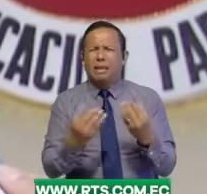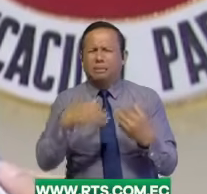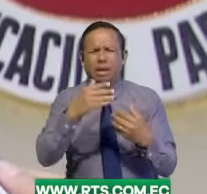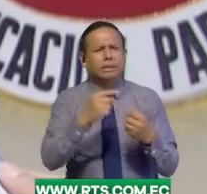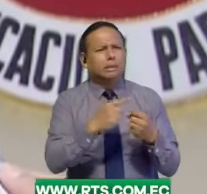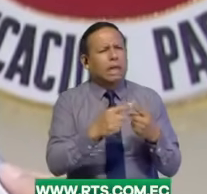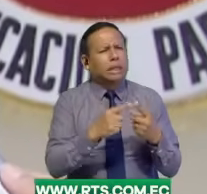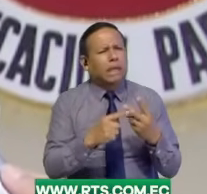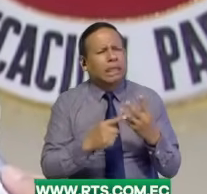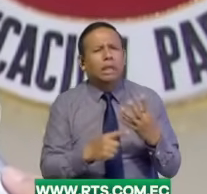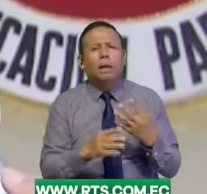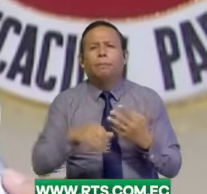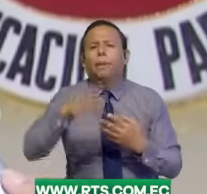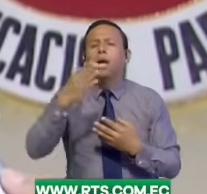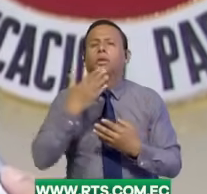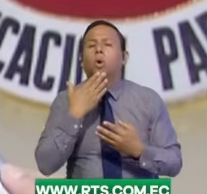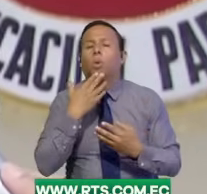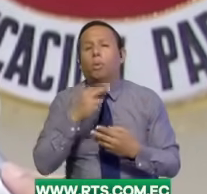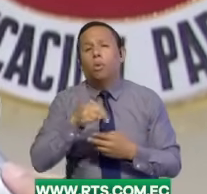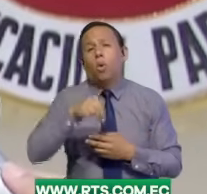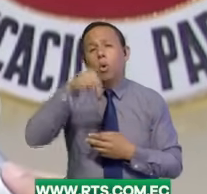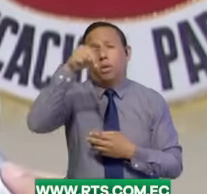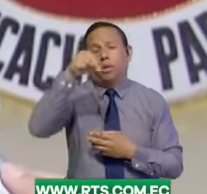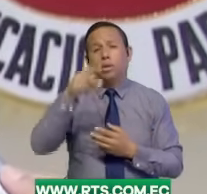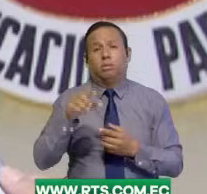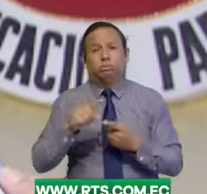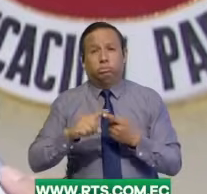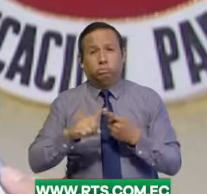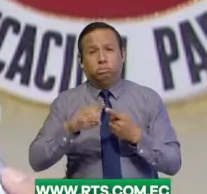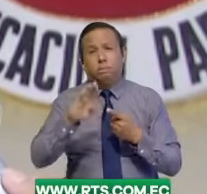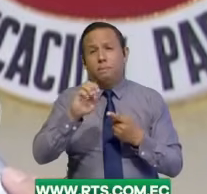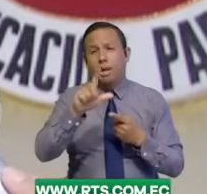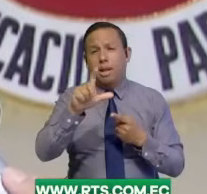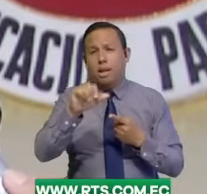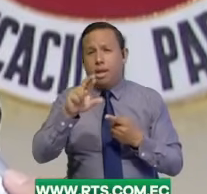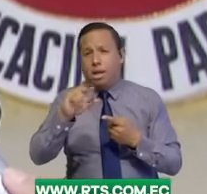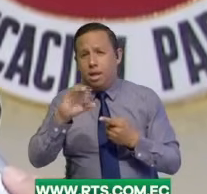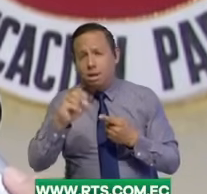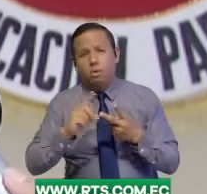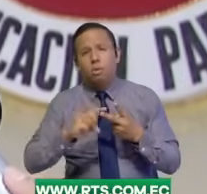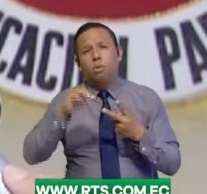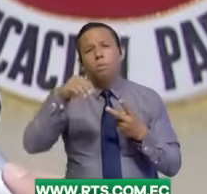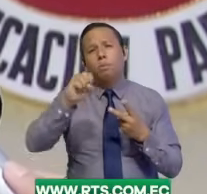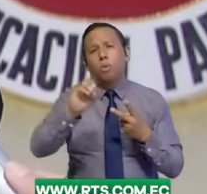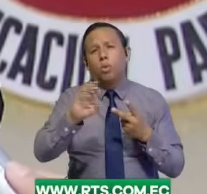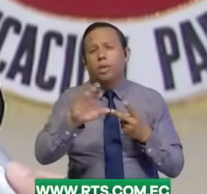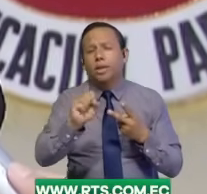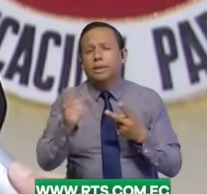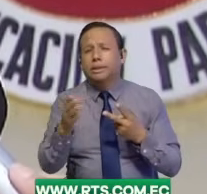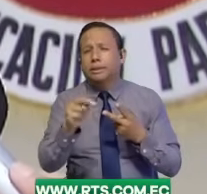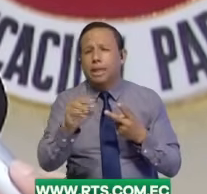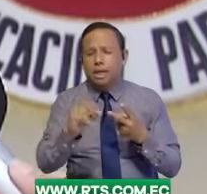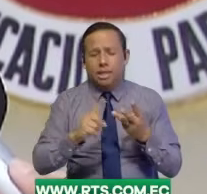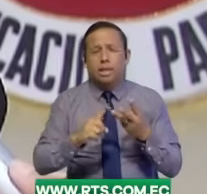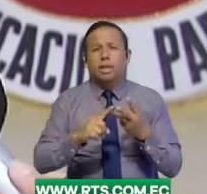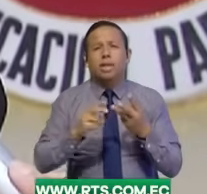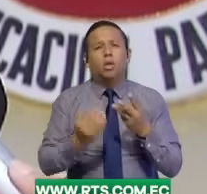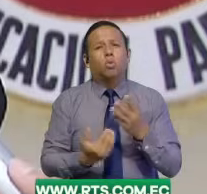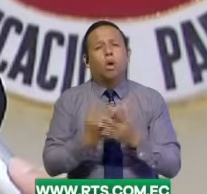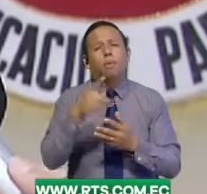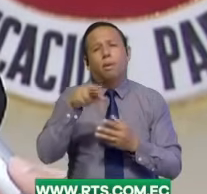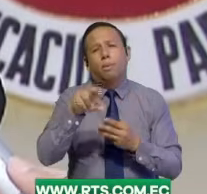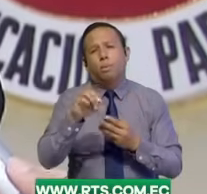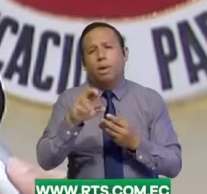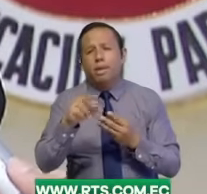el más preocupante es el sector del norte, lo que tiene que ver con Valerio Estacio, Monte Sinaí, Santidad de Dios, Nueva Prosperina,